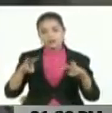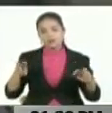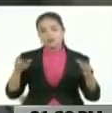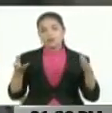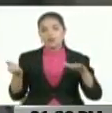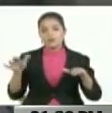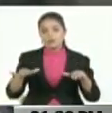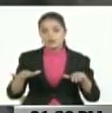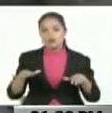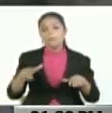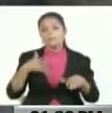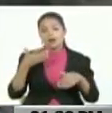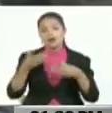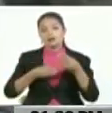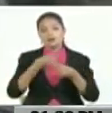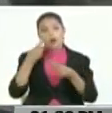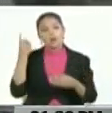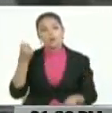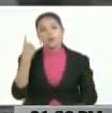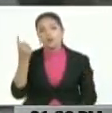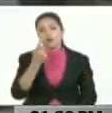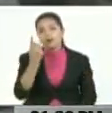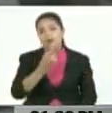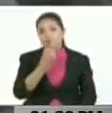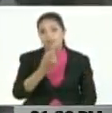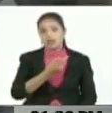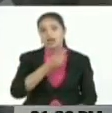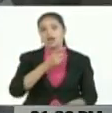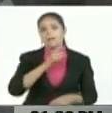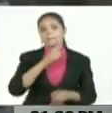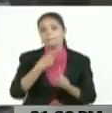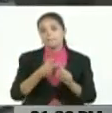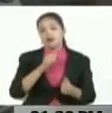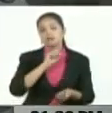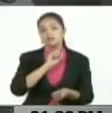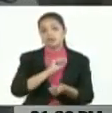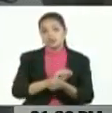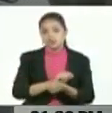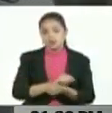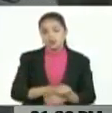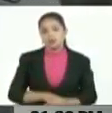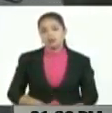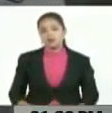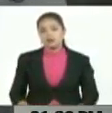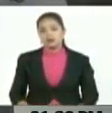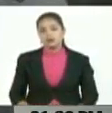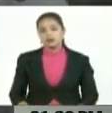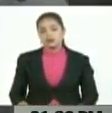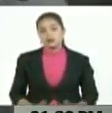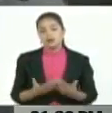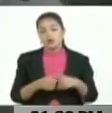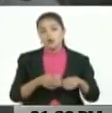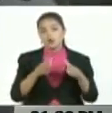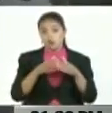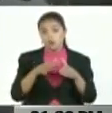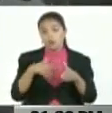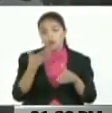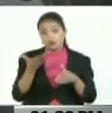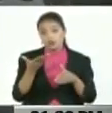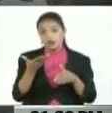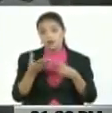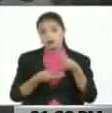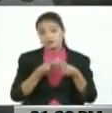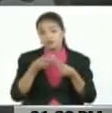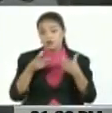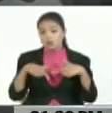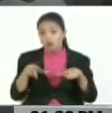para establecer también la búsqueda y órdenes de aprehensión de las bandas que pudieran estar operando en la